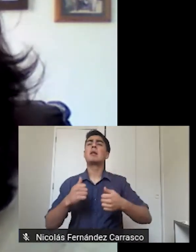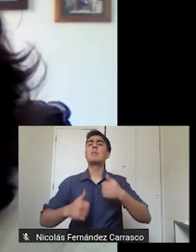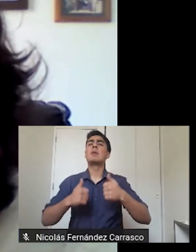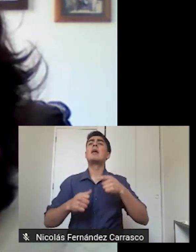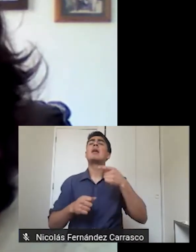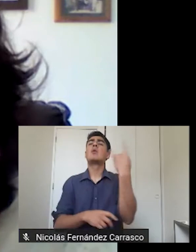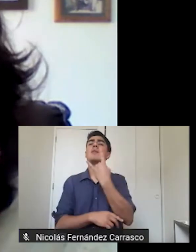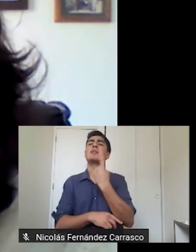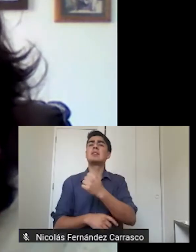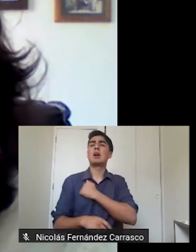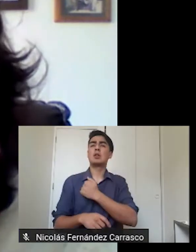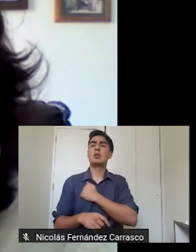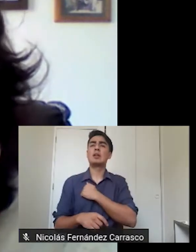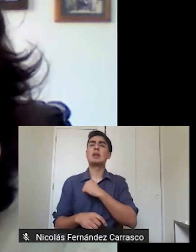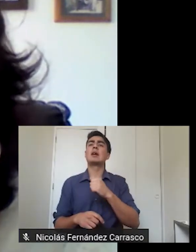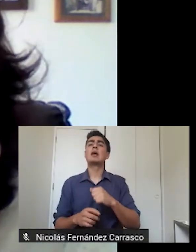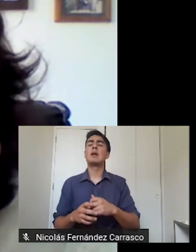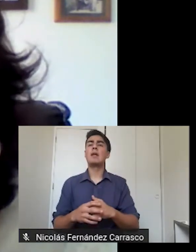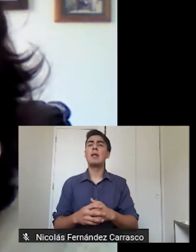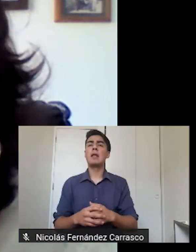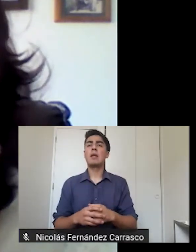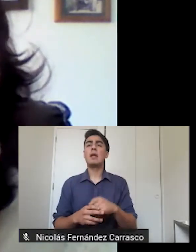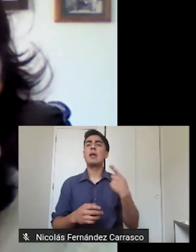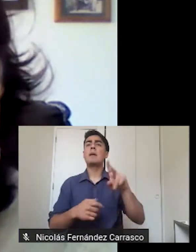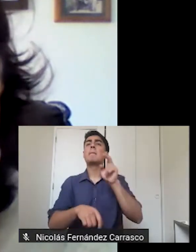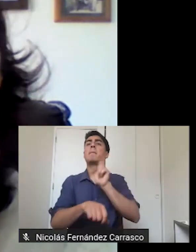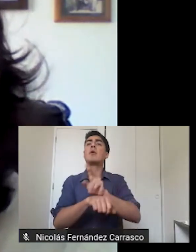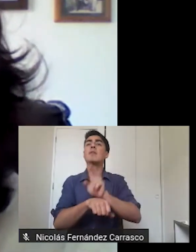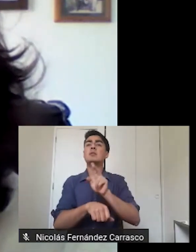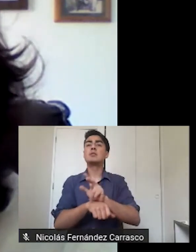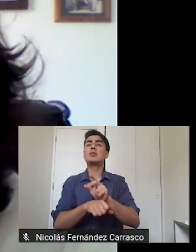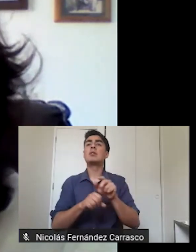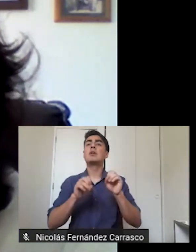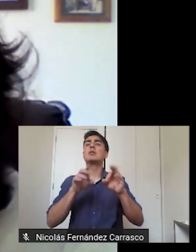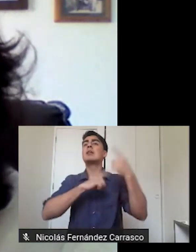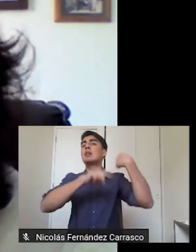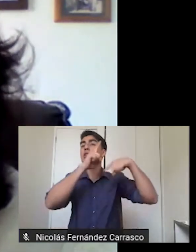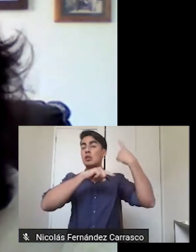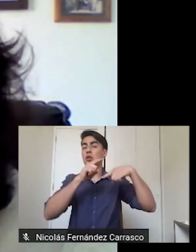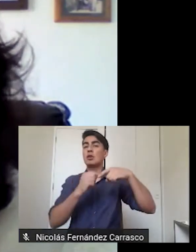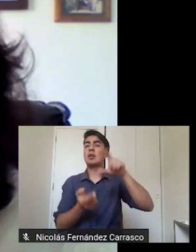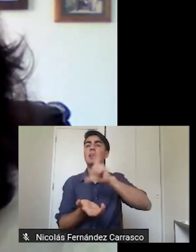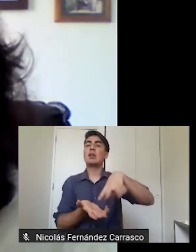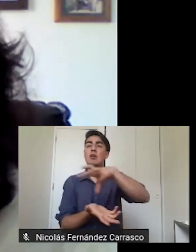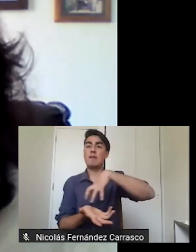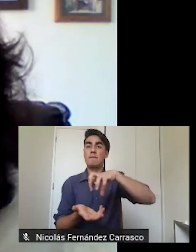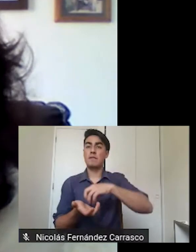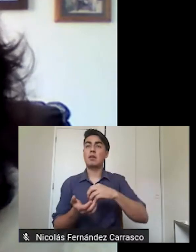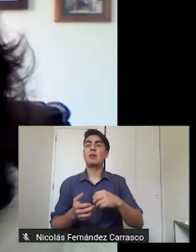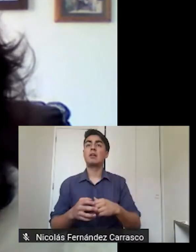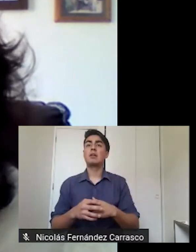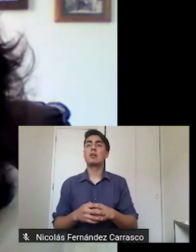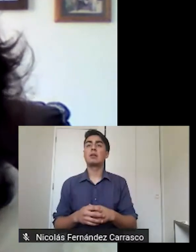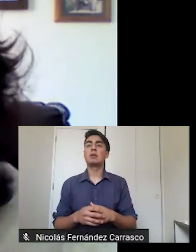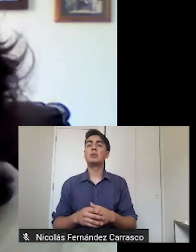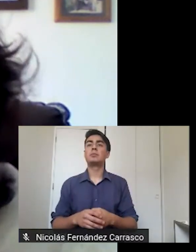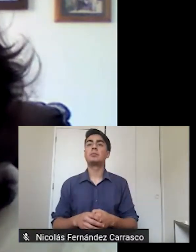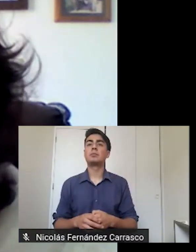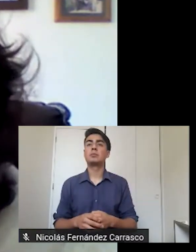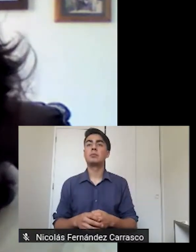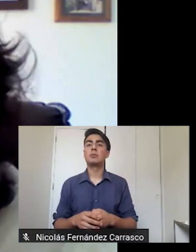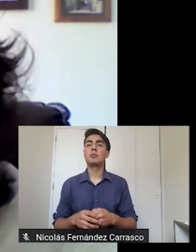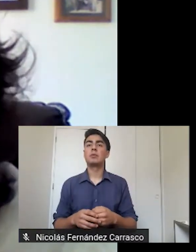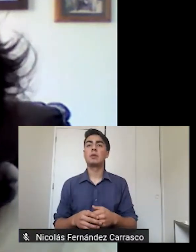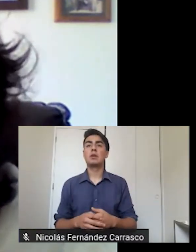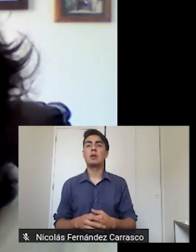la Universidad Católica Silva Enrique. Es profesora de Educación en Historia y Geografía, tiene un máster en Docencia Universitaria y en